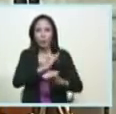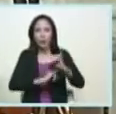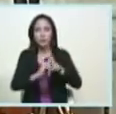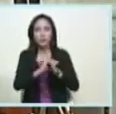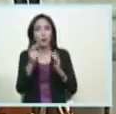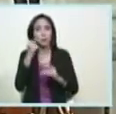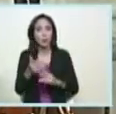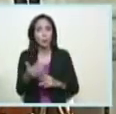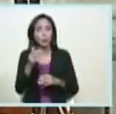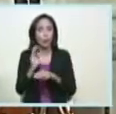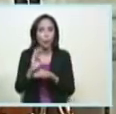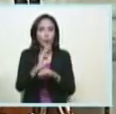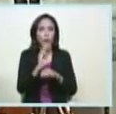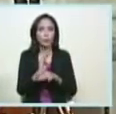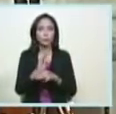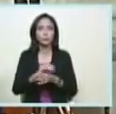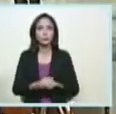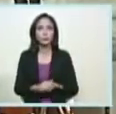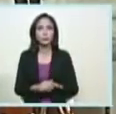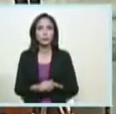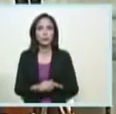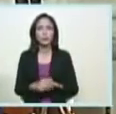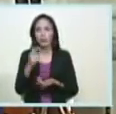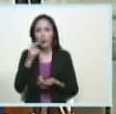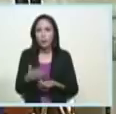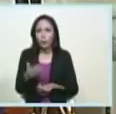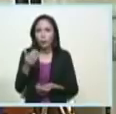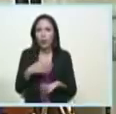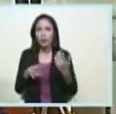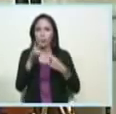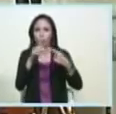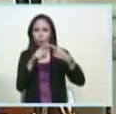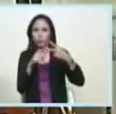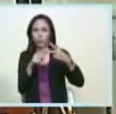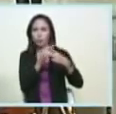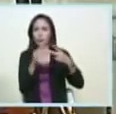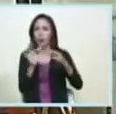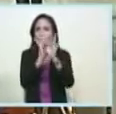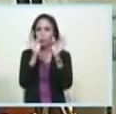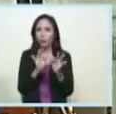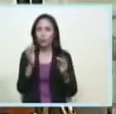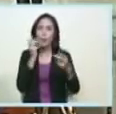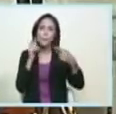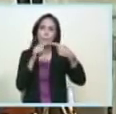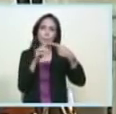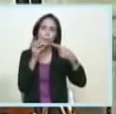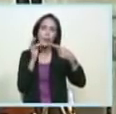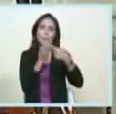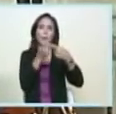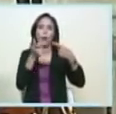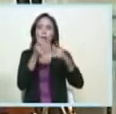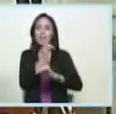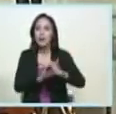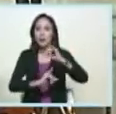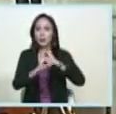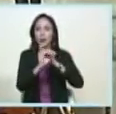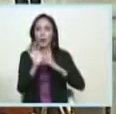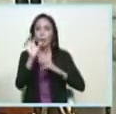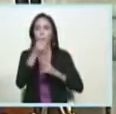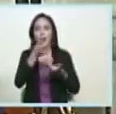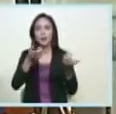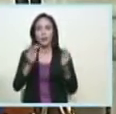es fundamental dos cosas para el éxito de este programa fortalecer y ampliar las reservas internacionales del